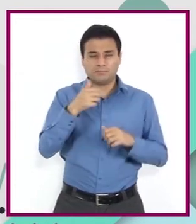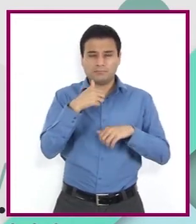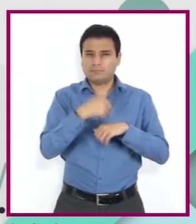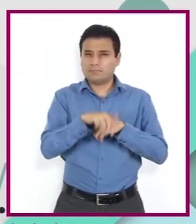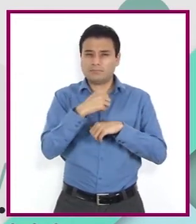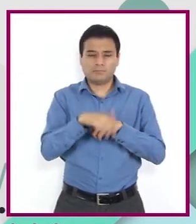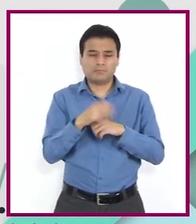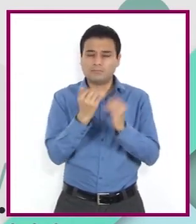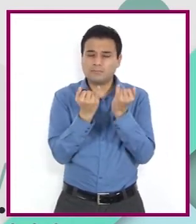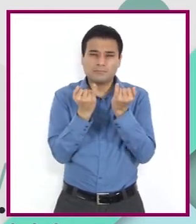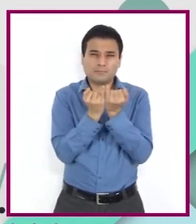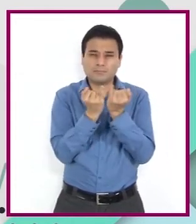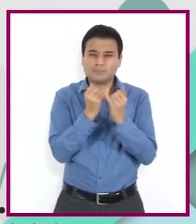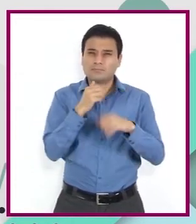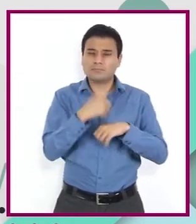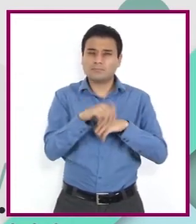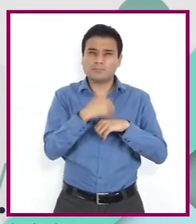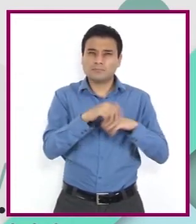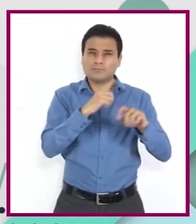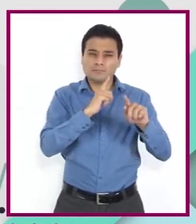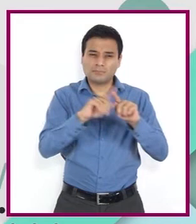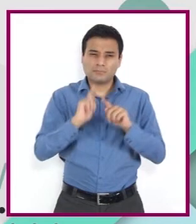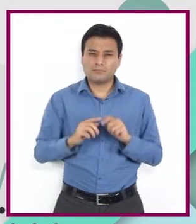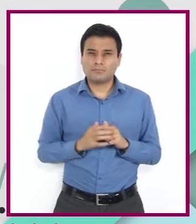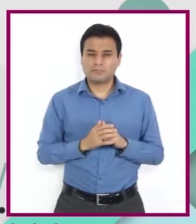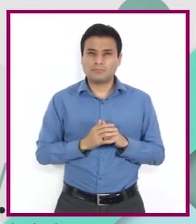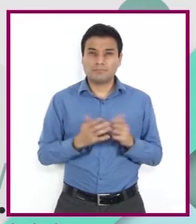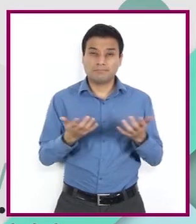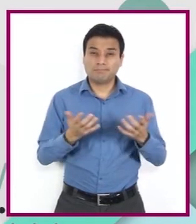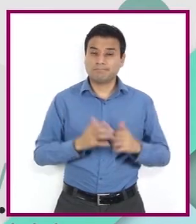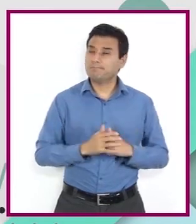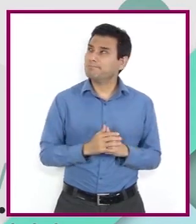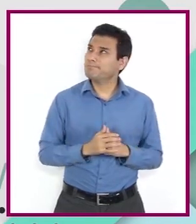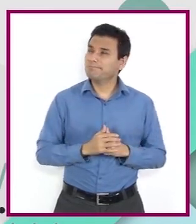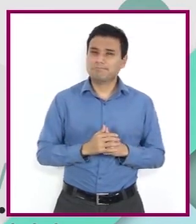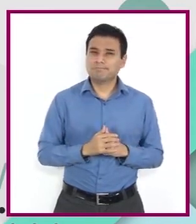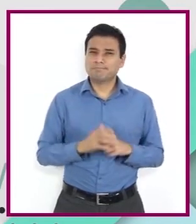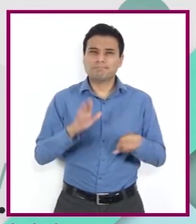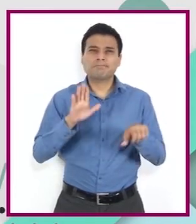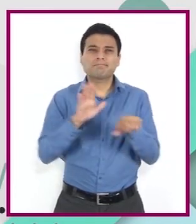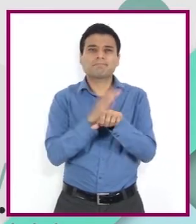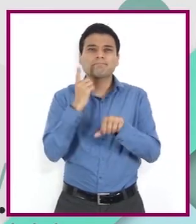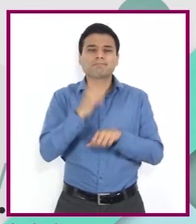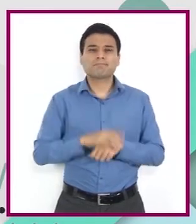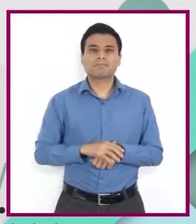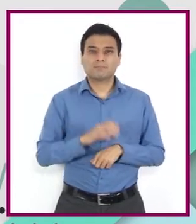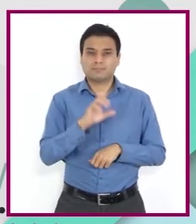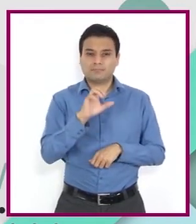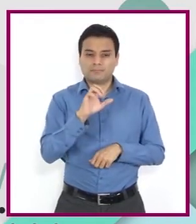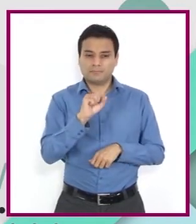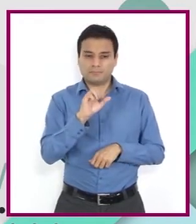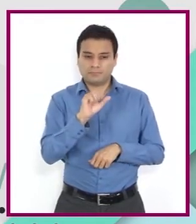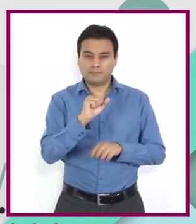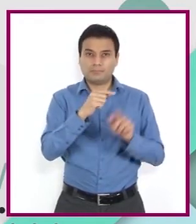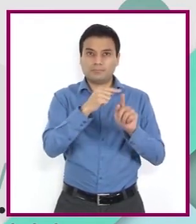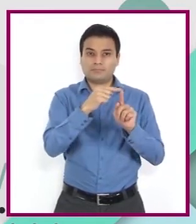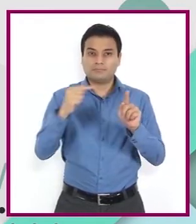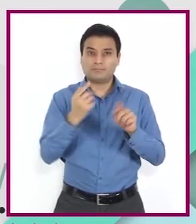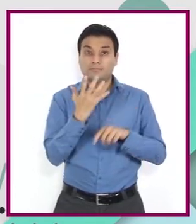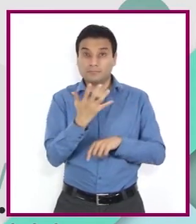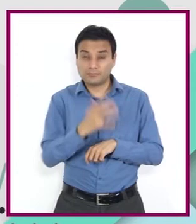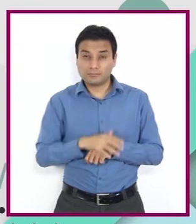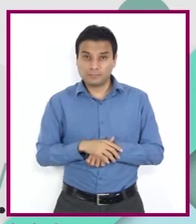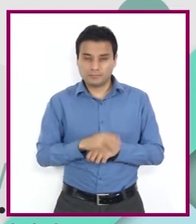Lo mismo pasa si cambiamos el dividendo por el divisor, ya que 60 entre 5 es diferente de 30 entre